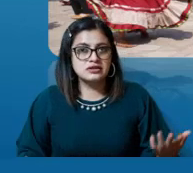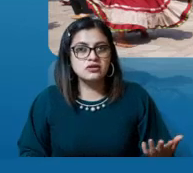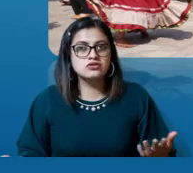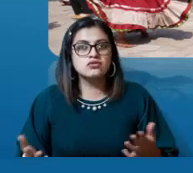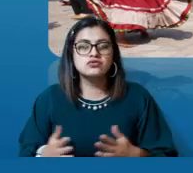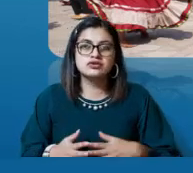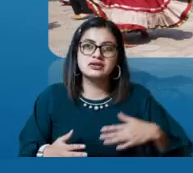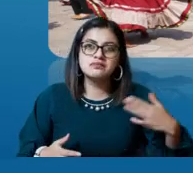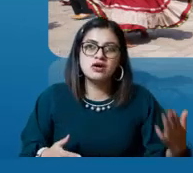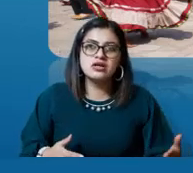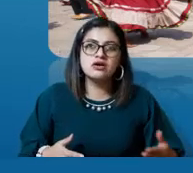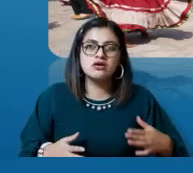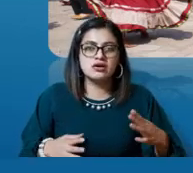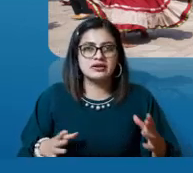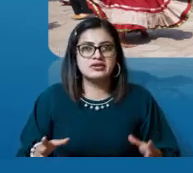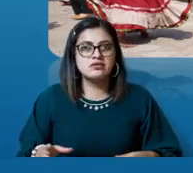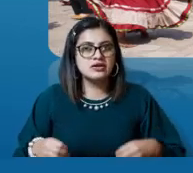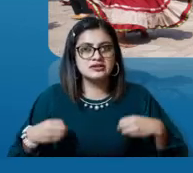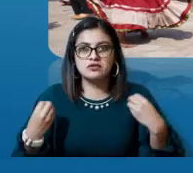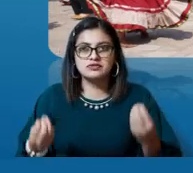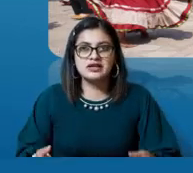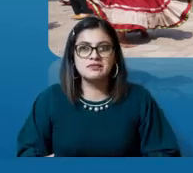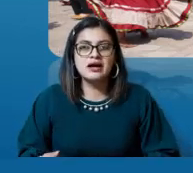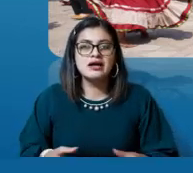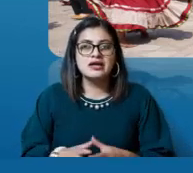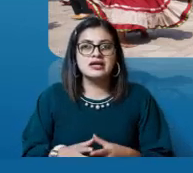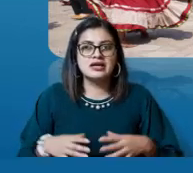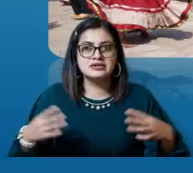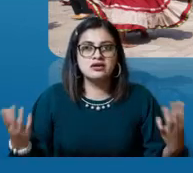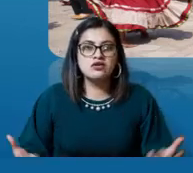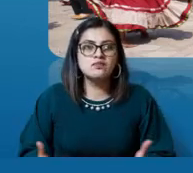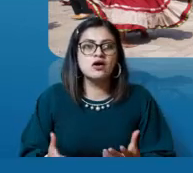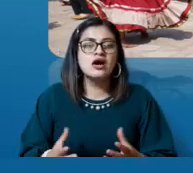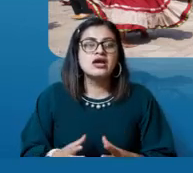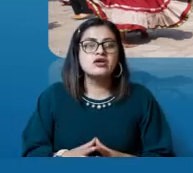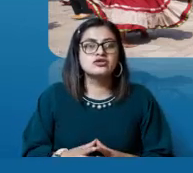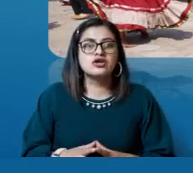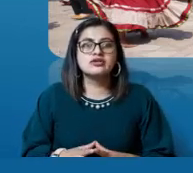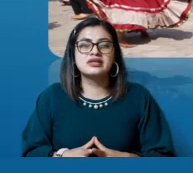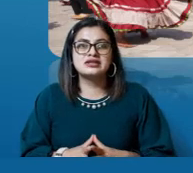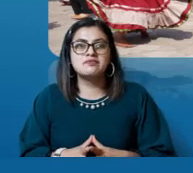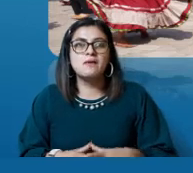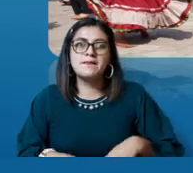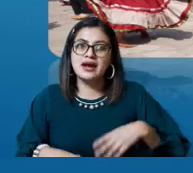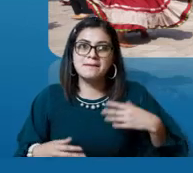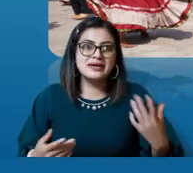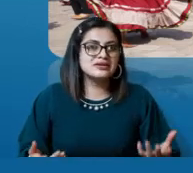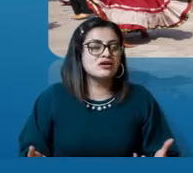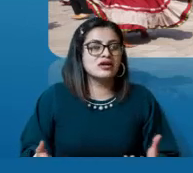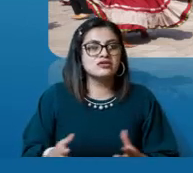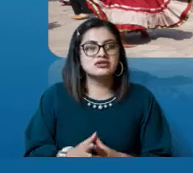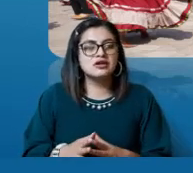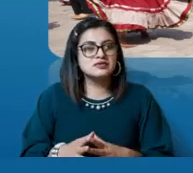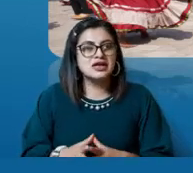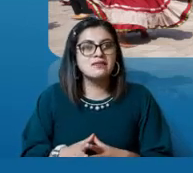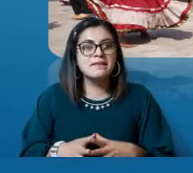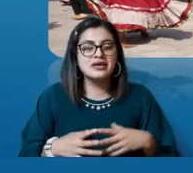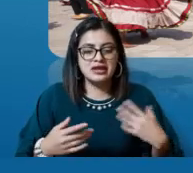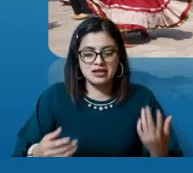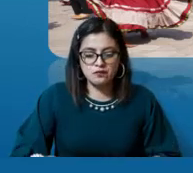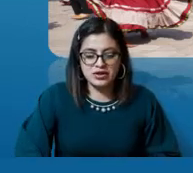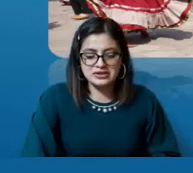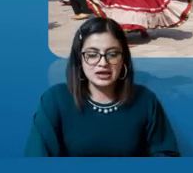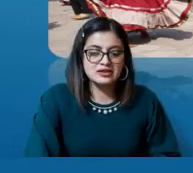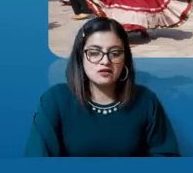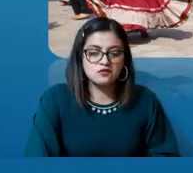varios sentidos, uno simbólico, colectivo, que se observa y que es en grupo, y otro de tipo pragmático, que no se observa